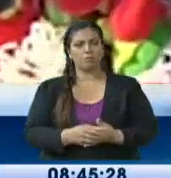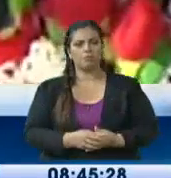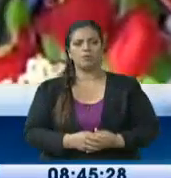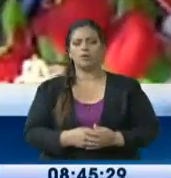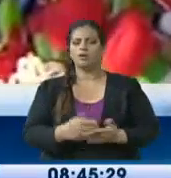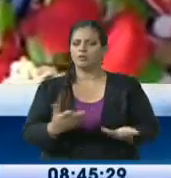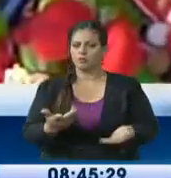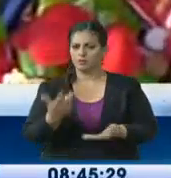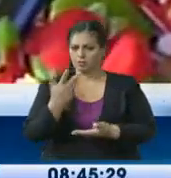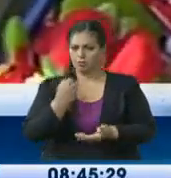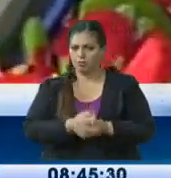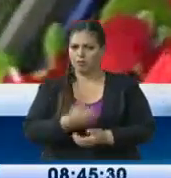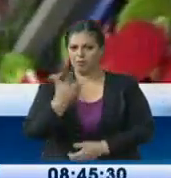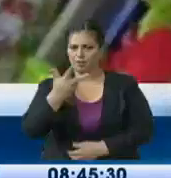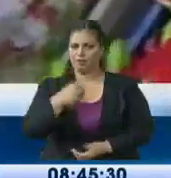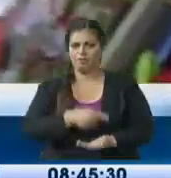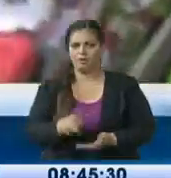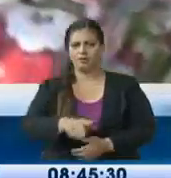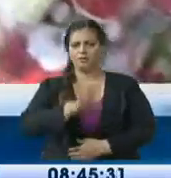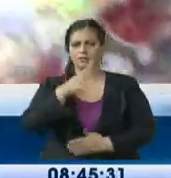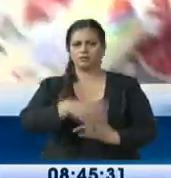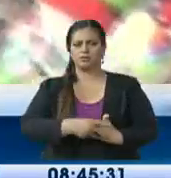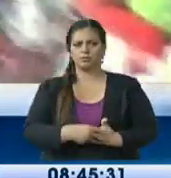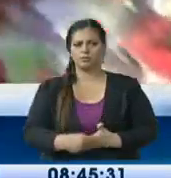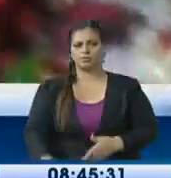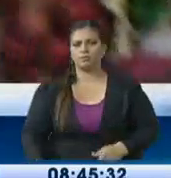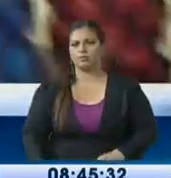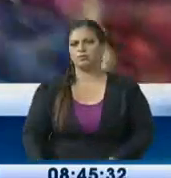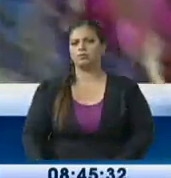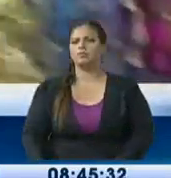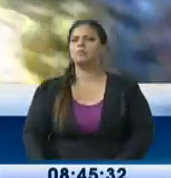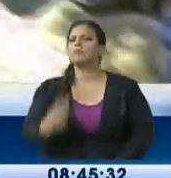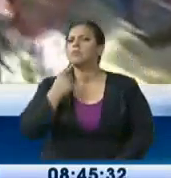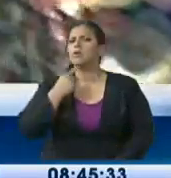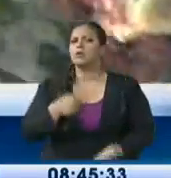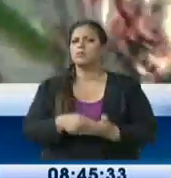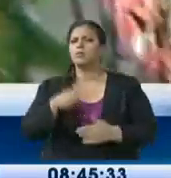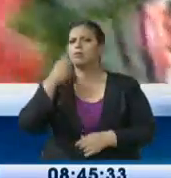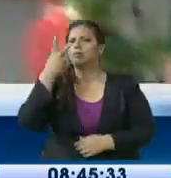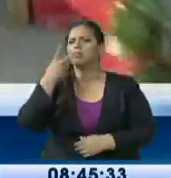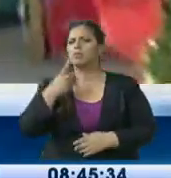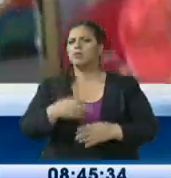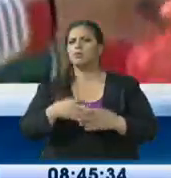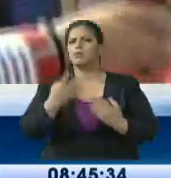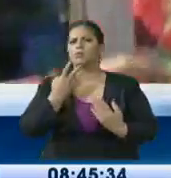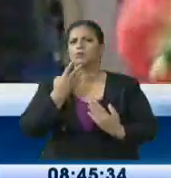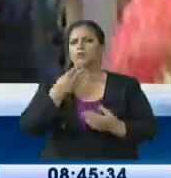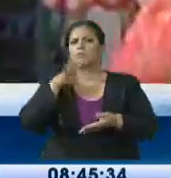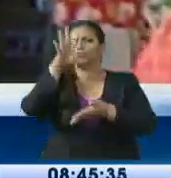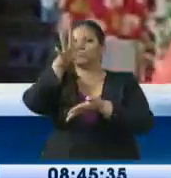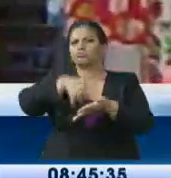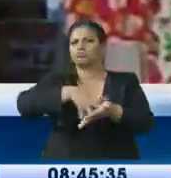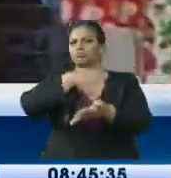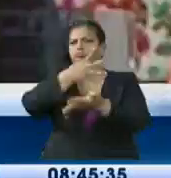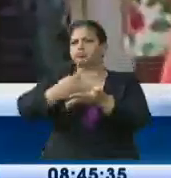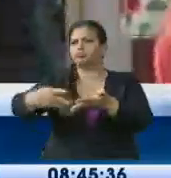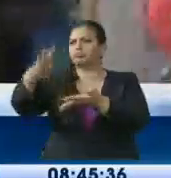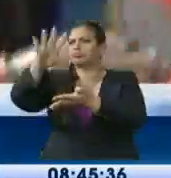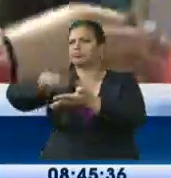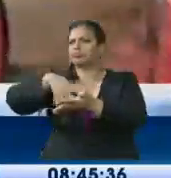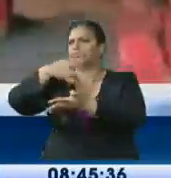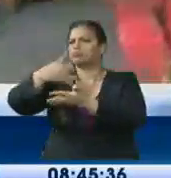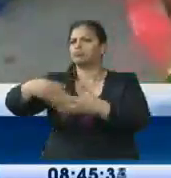tenemos guirnaldas. Oiga, y si yo tengo, por ejemplo, una ventana y quiero poner estas mallas de luces, ¿a cómo salen? Ya, tenemos, miren, mallas en dos calidades. Tenemos